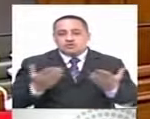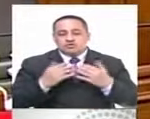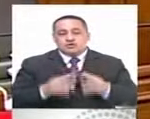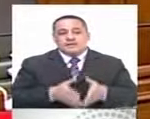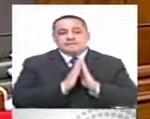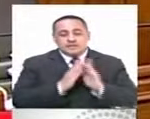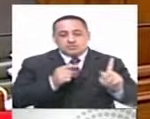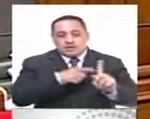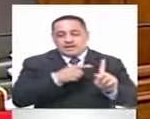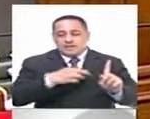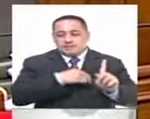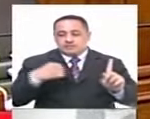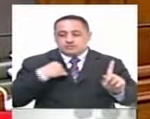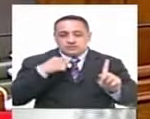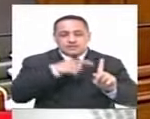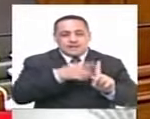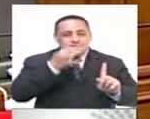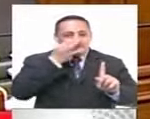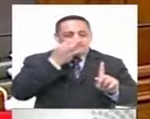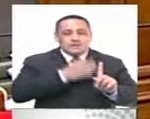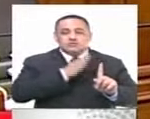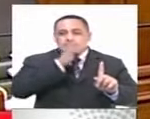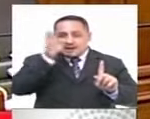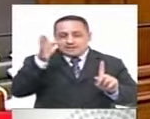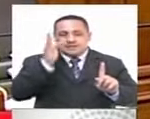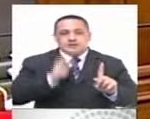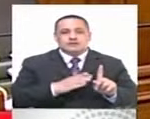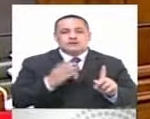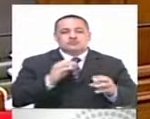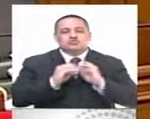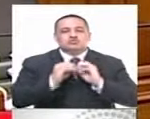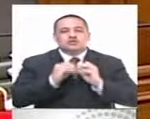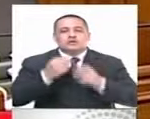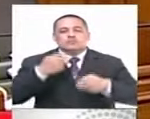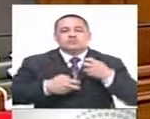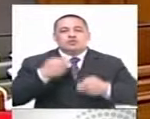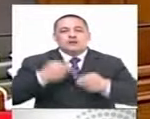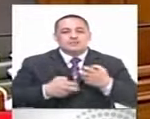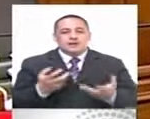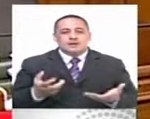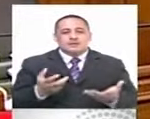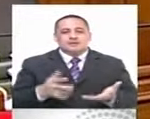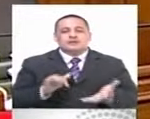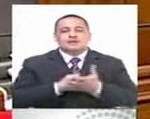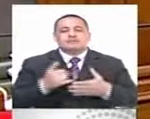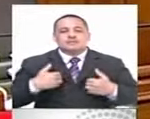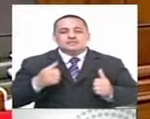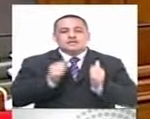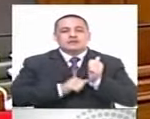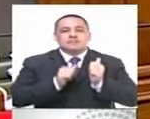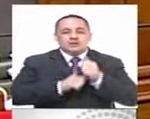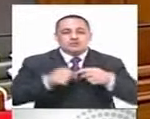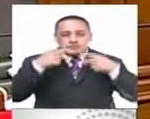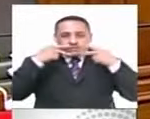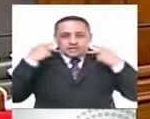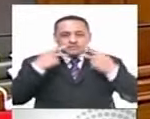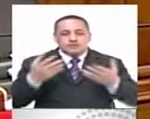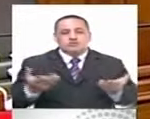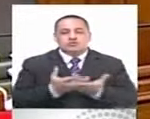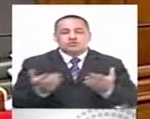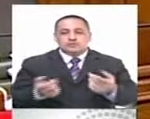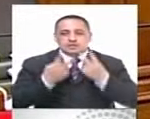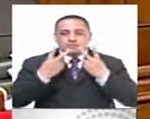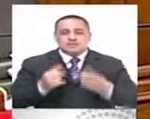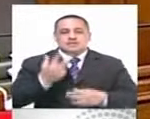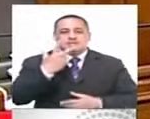la Premier que vaya personalmente a solucionar el problema de mis hermanos indígenas, que están más